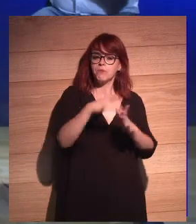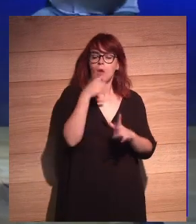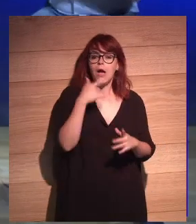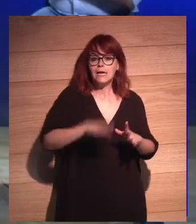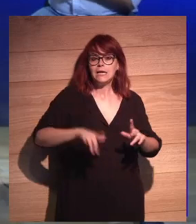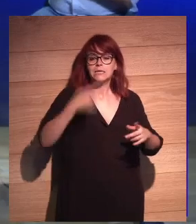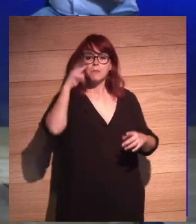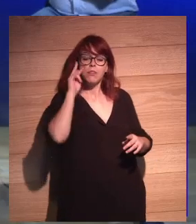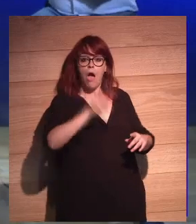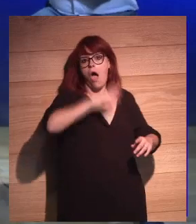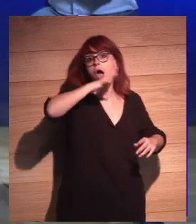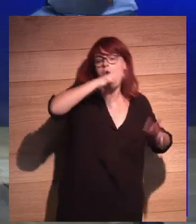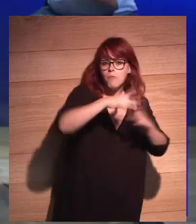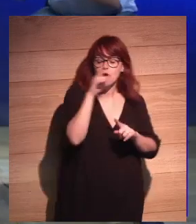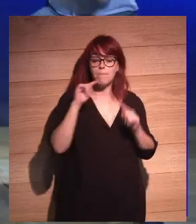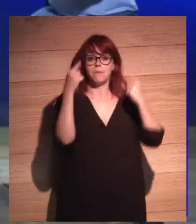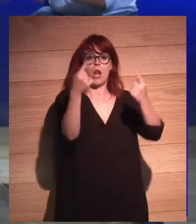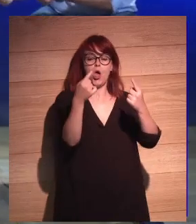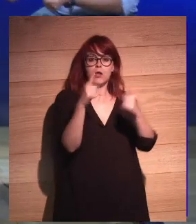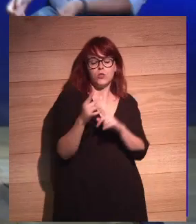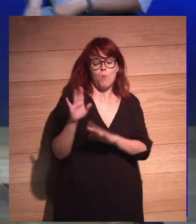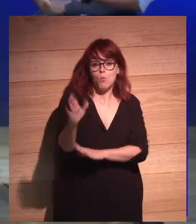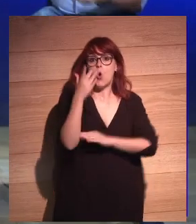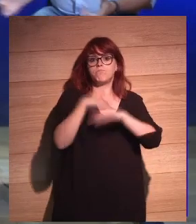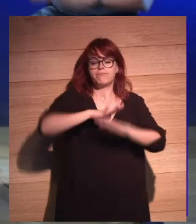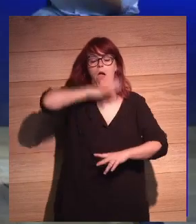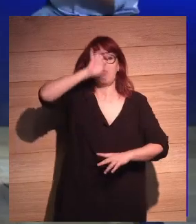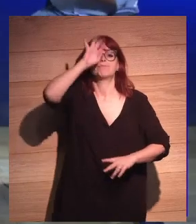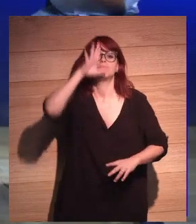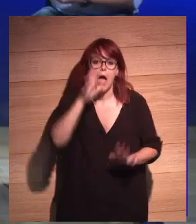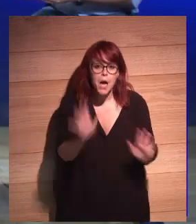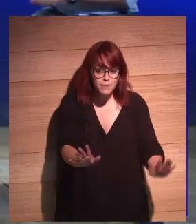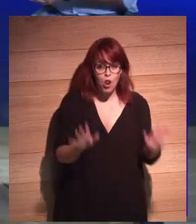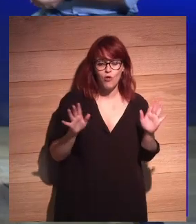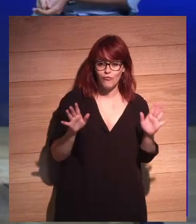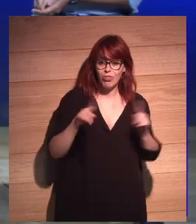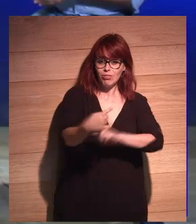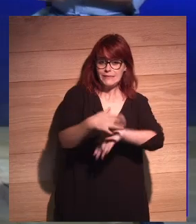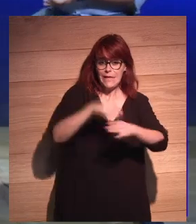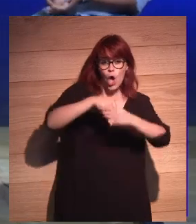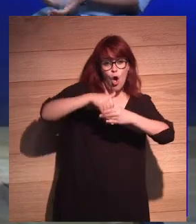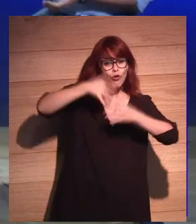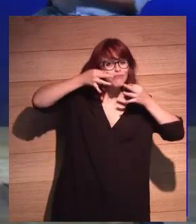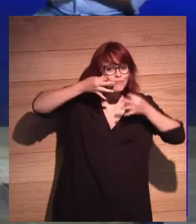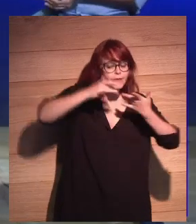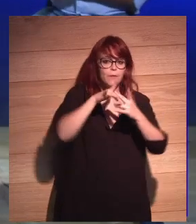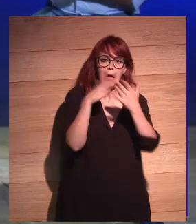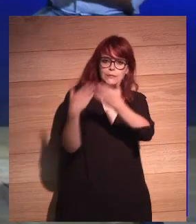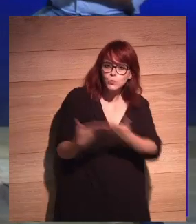el primero que enseña algo a alguien va a conseguir ese efecto wow, pero luego ya de verdad el contenido esté estudiado,